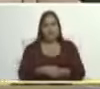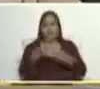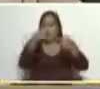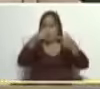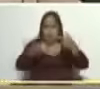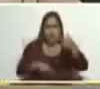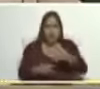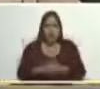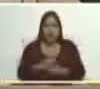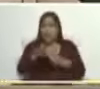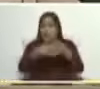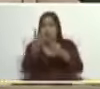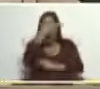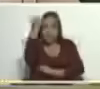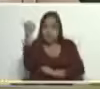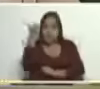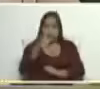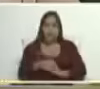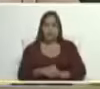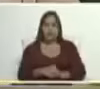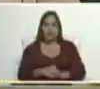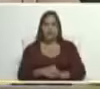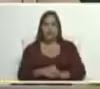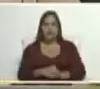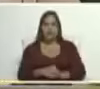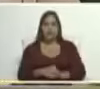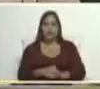casos, pero nunca olvidaré